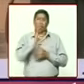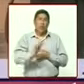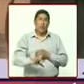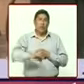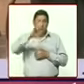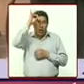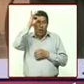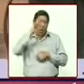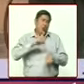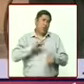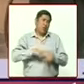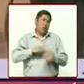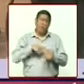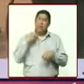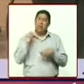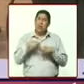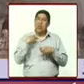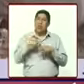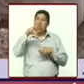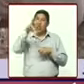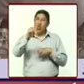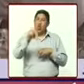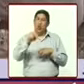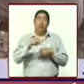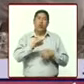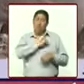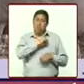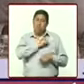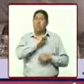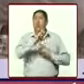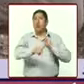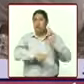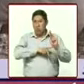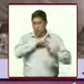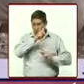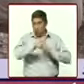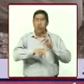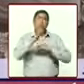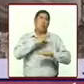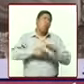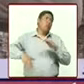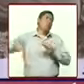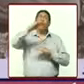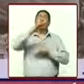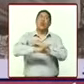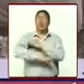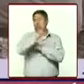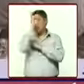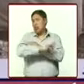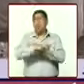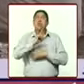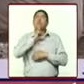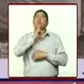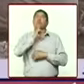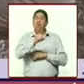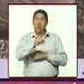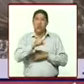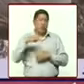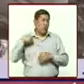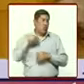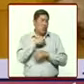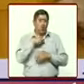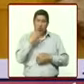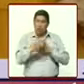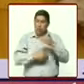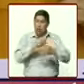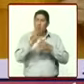encontrarnos no en momentos tan difíciles, pero la solidaridad de los pueblos está por encima de las fronteras y estamos seguros que vamos a